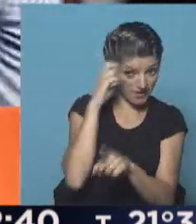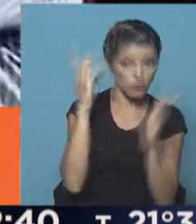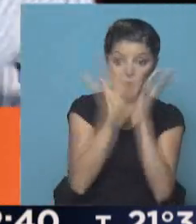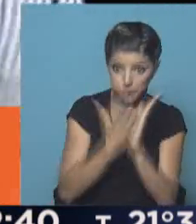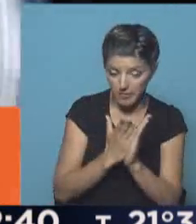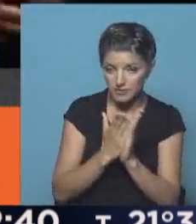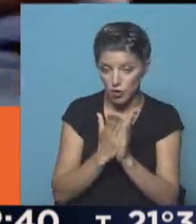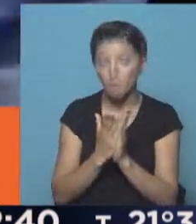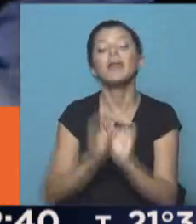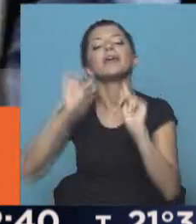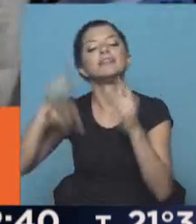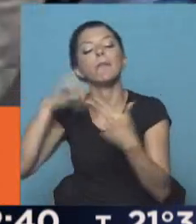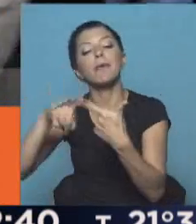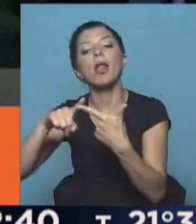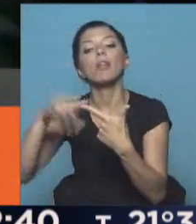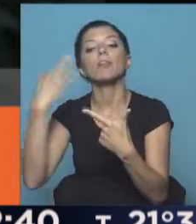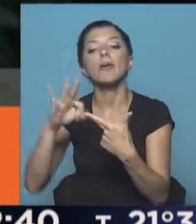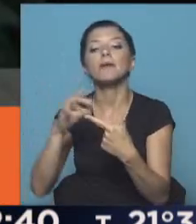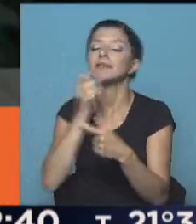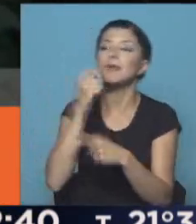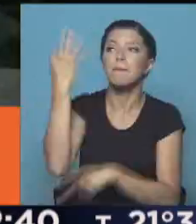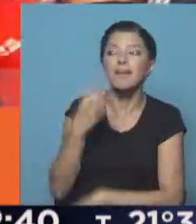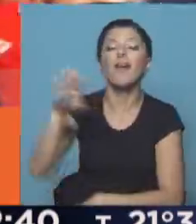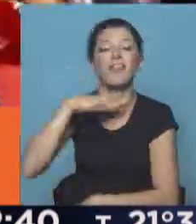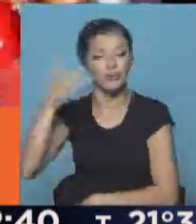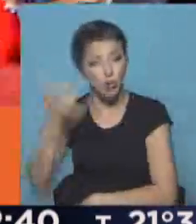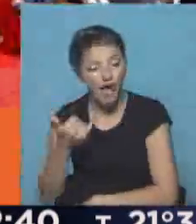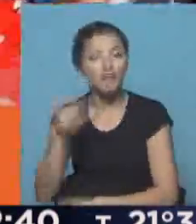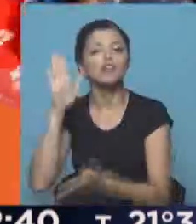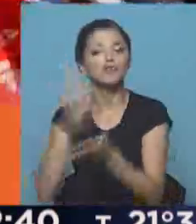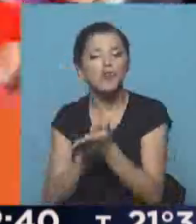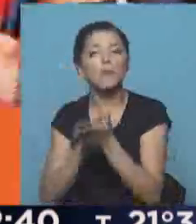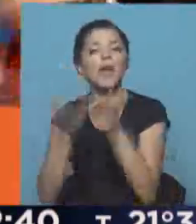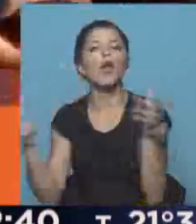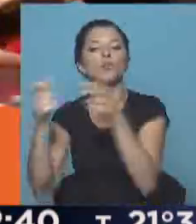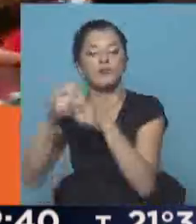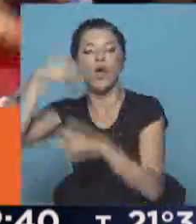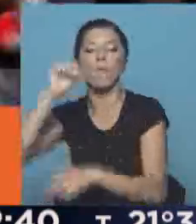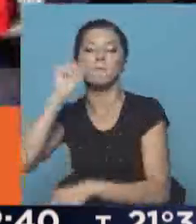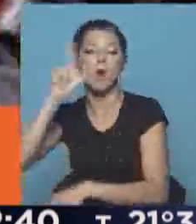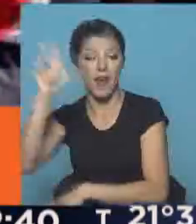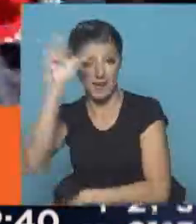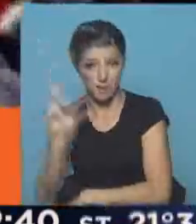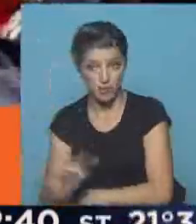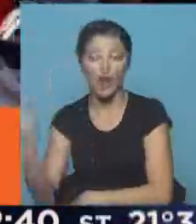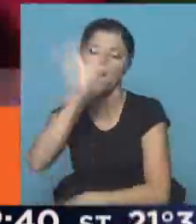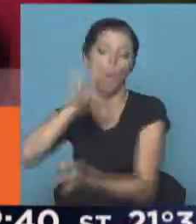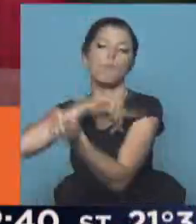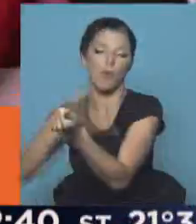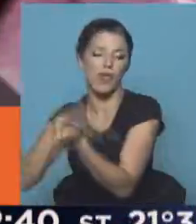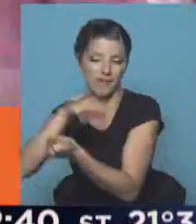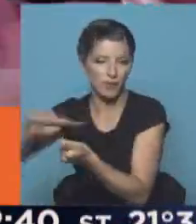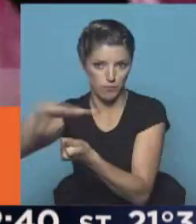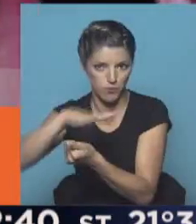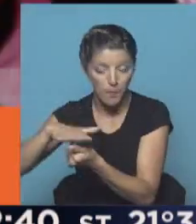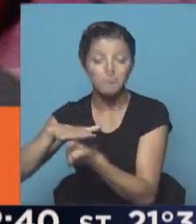Nacional y una ratificación de los supuestos delitos por el denominado Consejo Moral Republicano o Poder Ciudadano, que